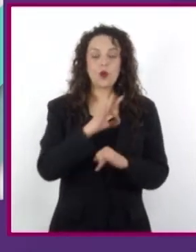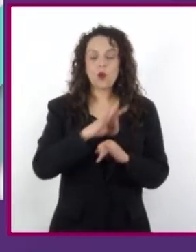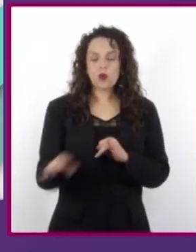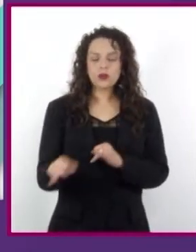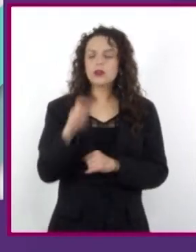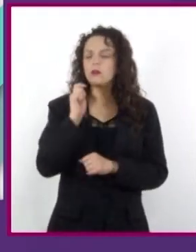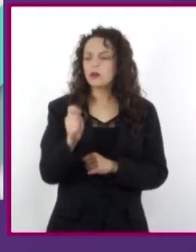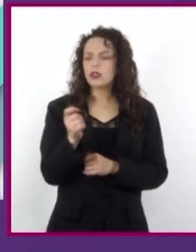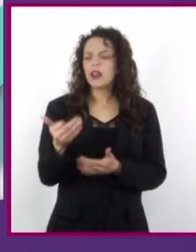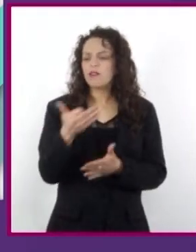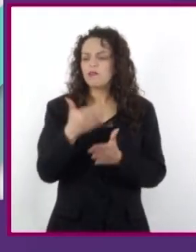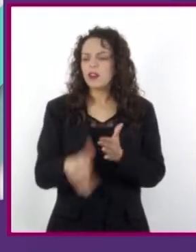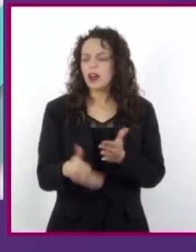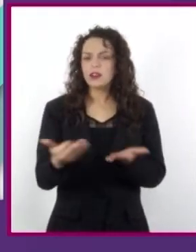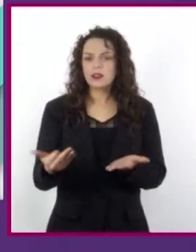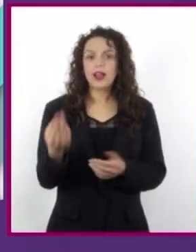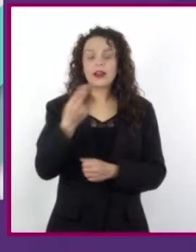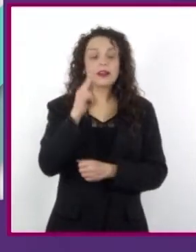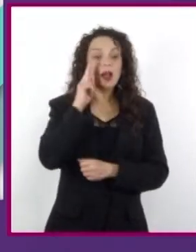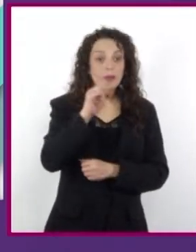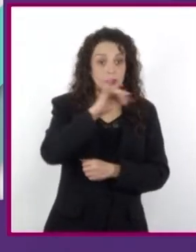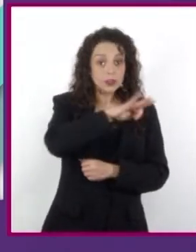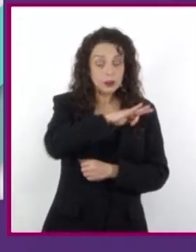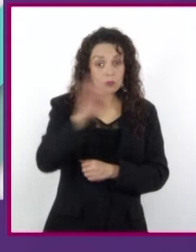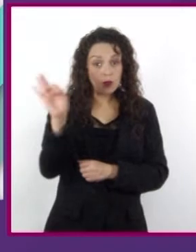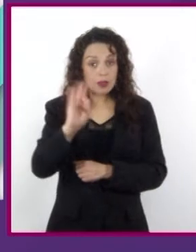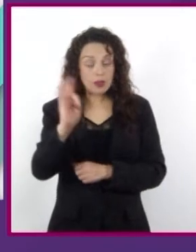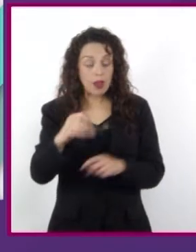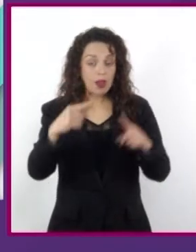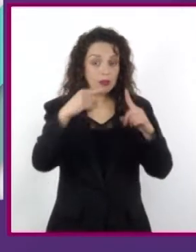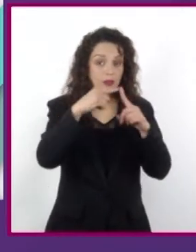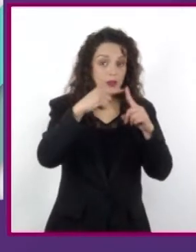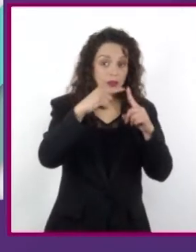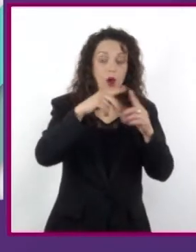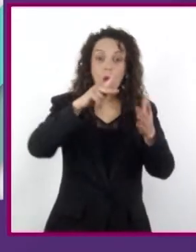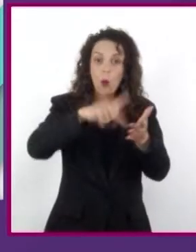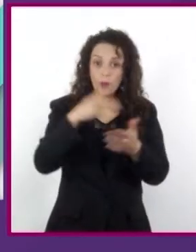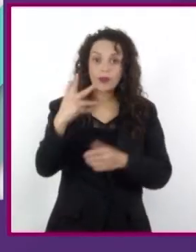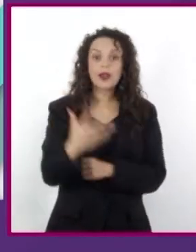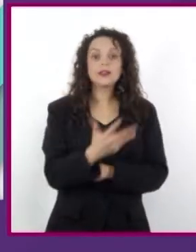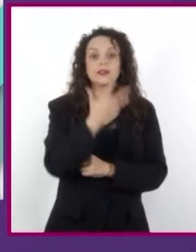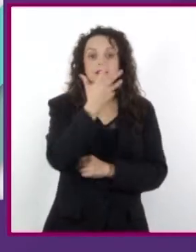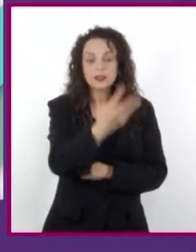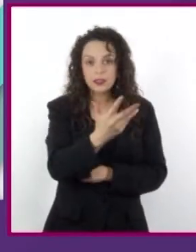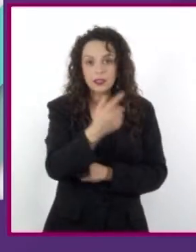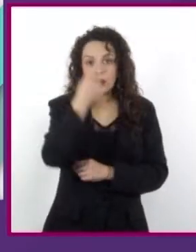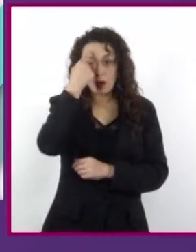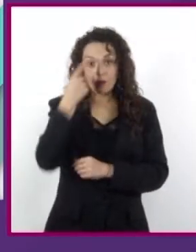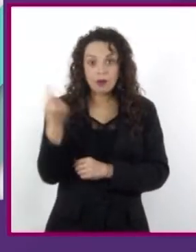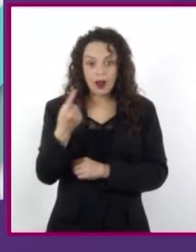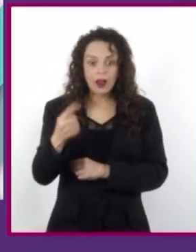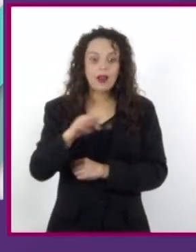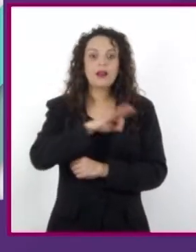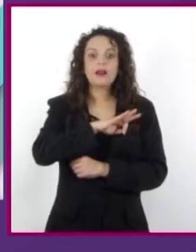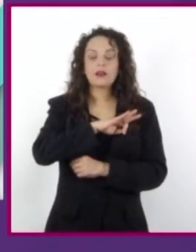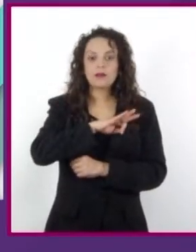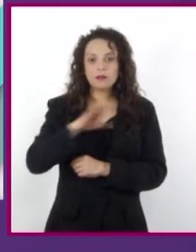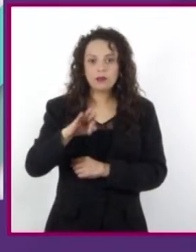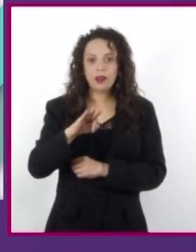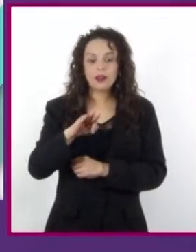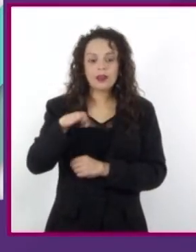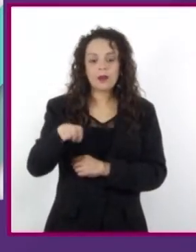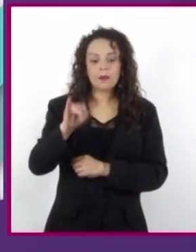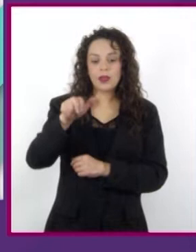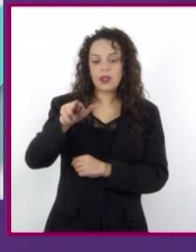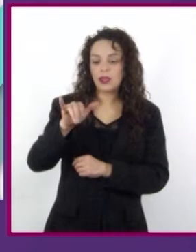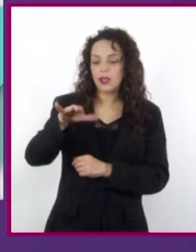falta es ver si se pueden dividir nuevamente entre 5 para que lleguemos a la mínima expresión, que